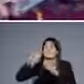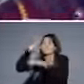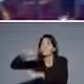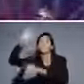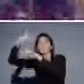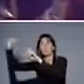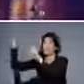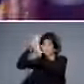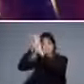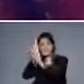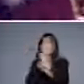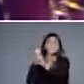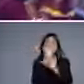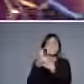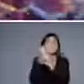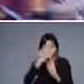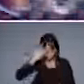podría lograrlo